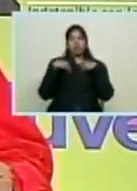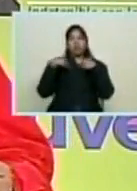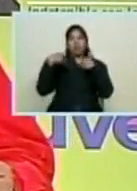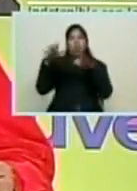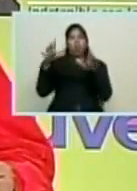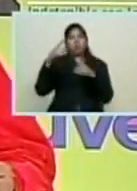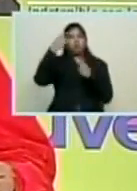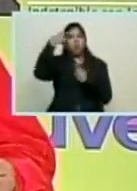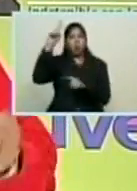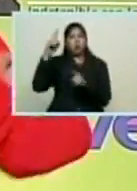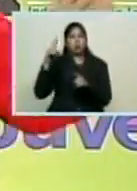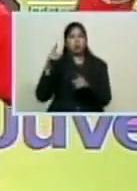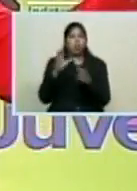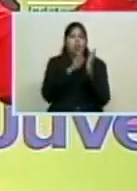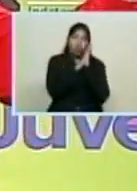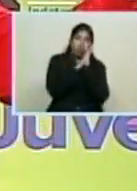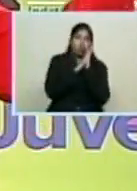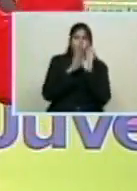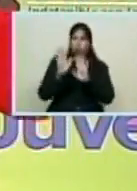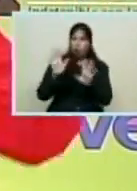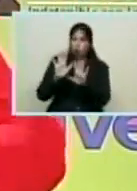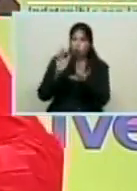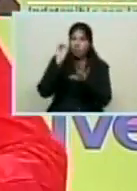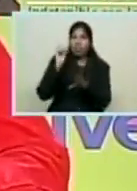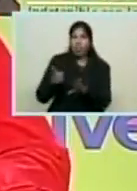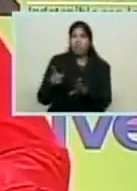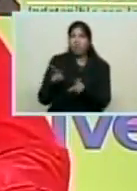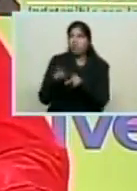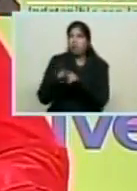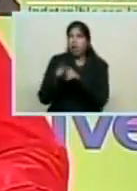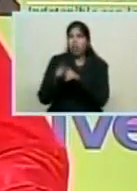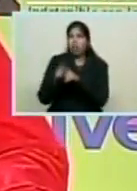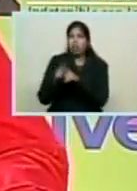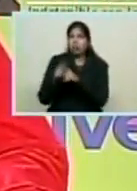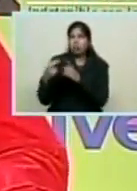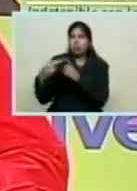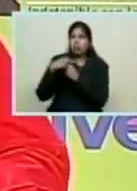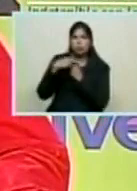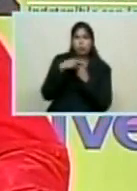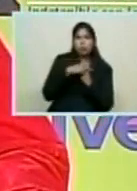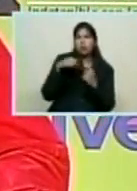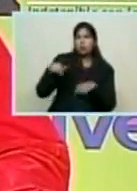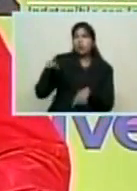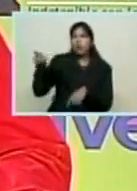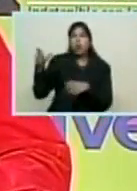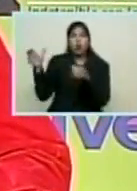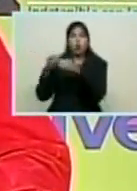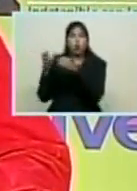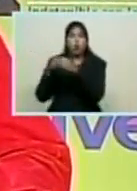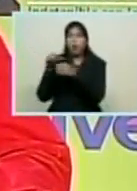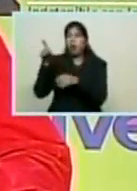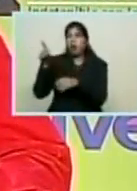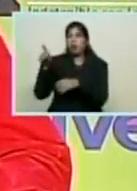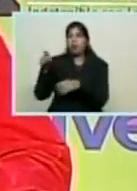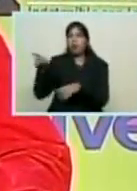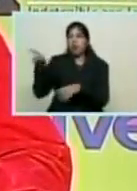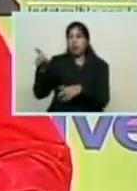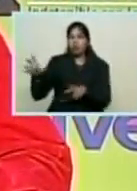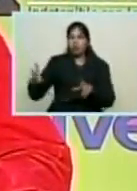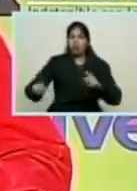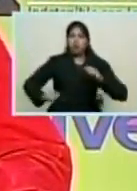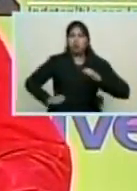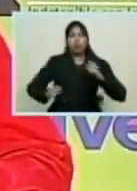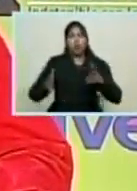enchinchorrarse. Tenemos una amenaza real, porque la oligarquía dice que van a ganar la presidencia